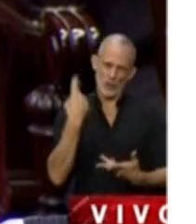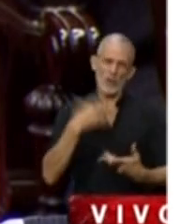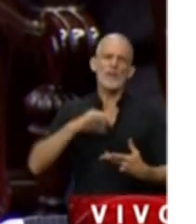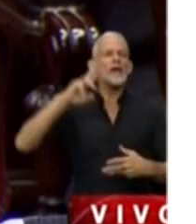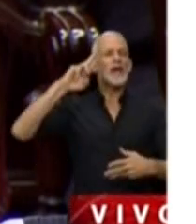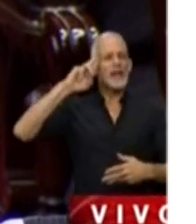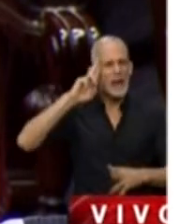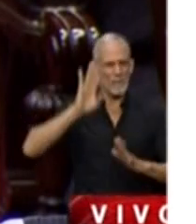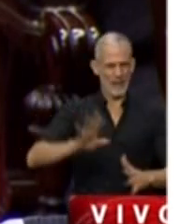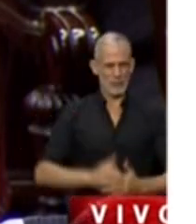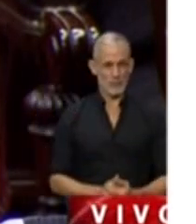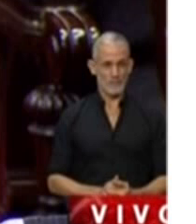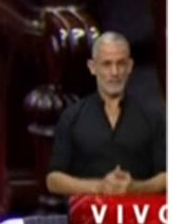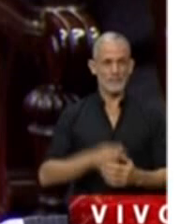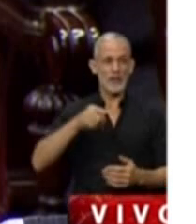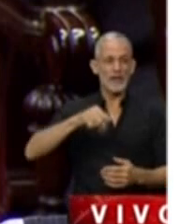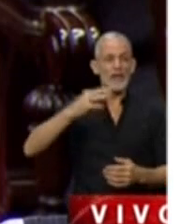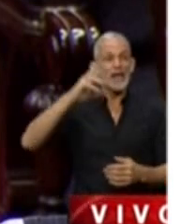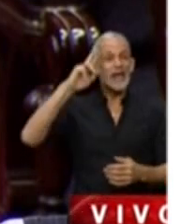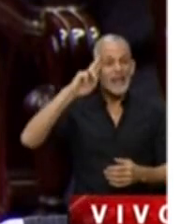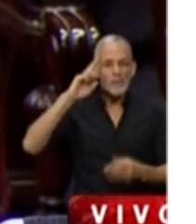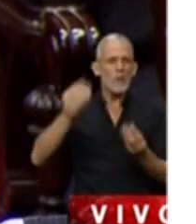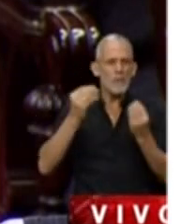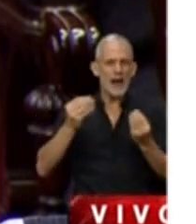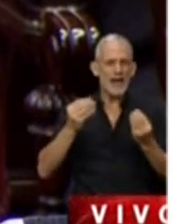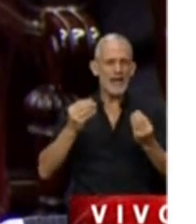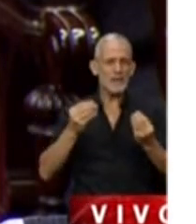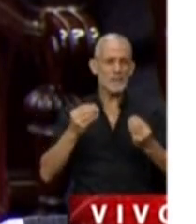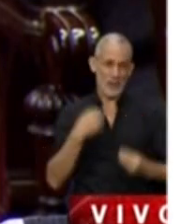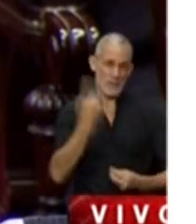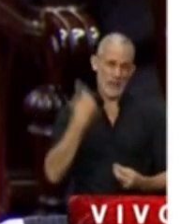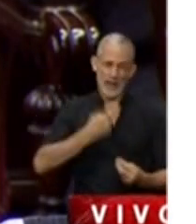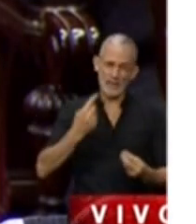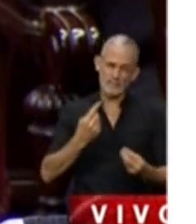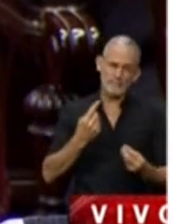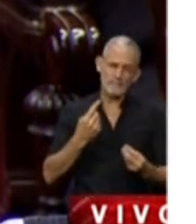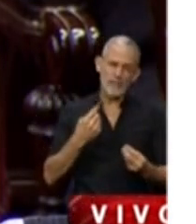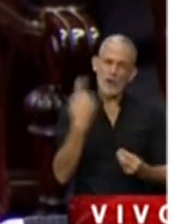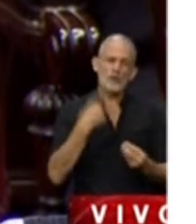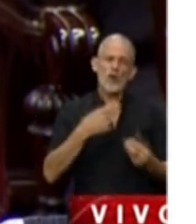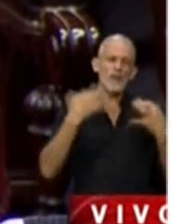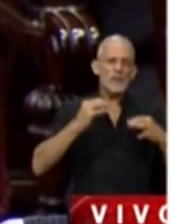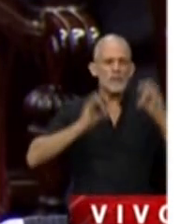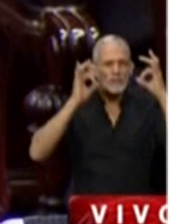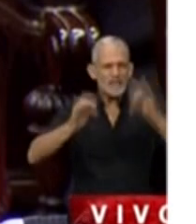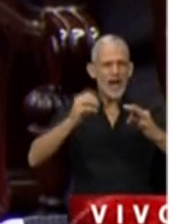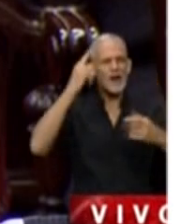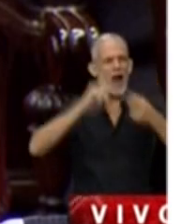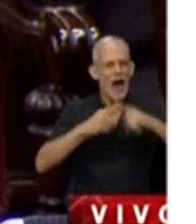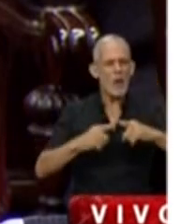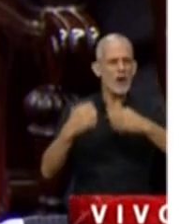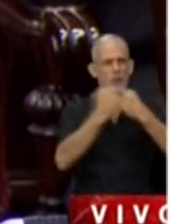algún comentario porque tiene leyes propias digamos y hay un montón de temas para votar a favor de 6 el proyecto de sergio massa no sé si el proyecto es el que más hay un proyecto martín tetas